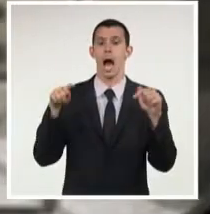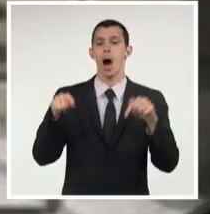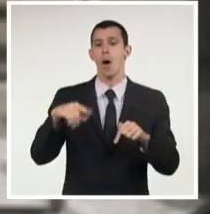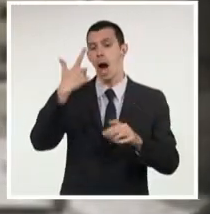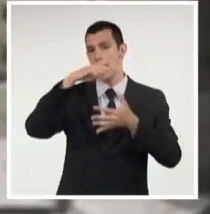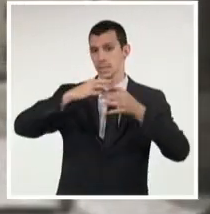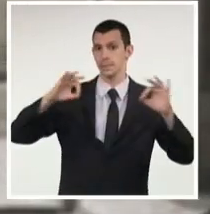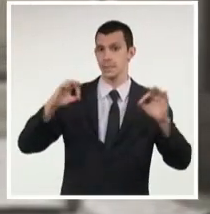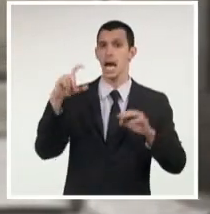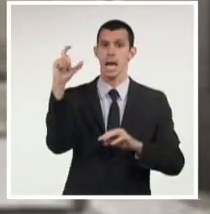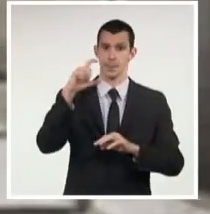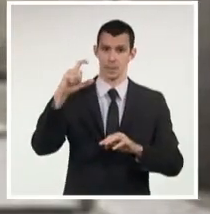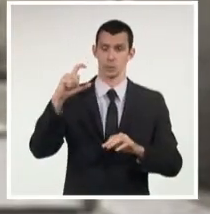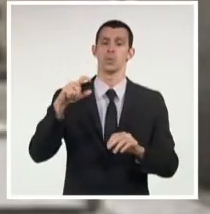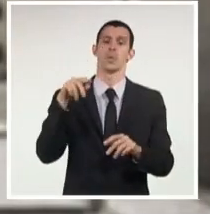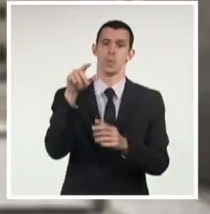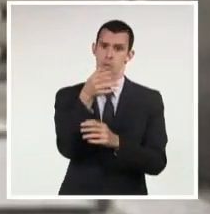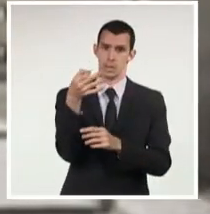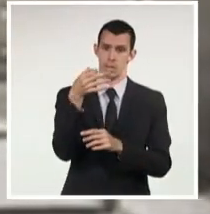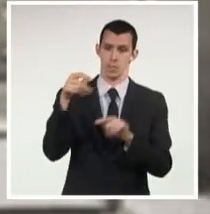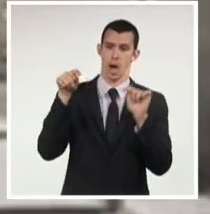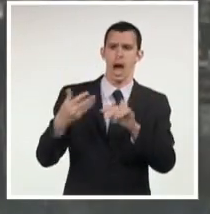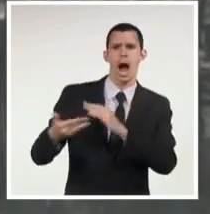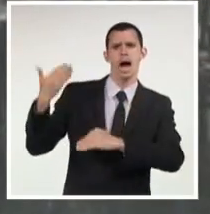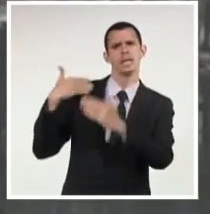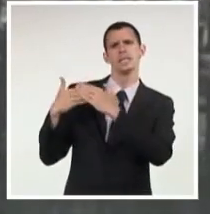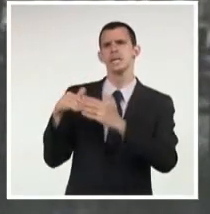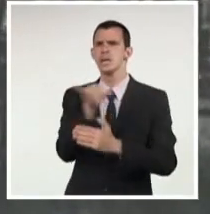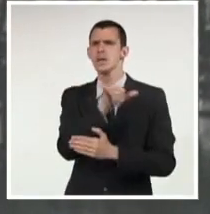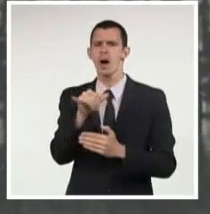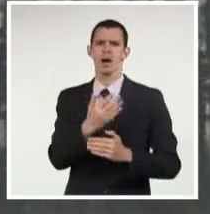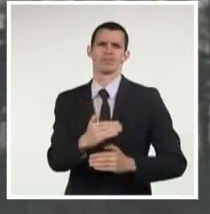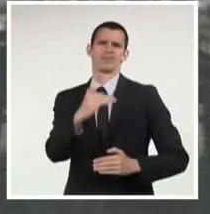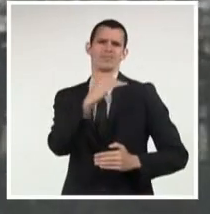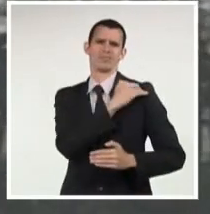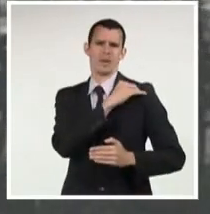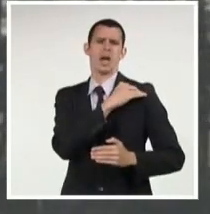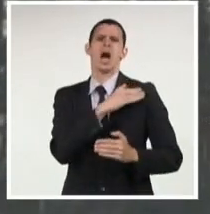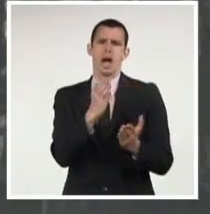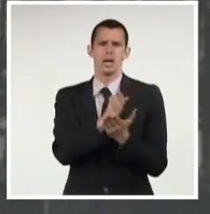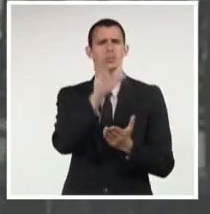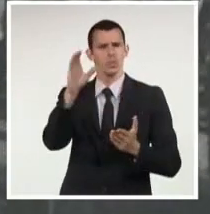fue inicialmente el Instituto Cívico Militar antes de